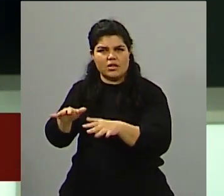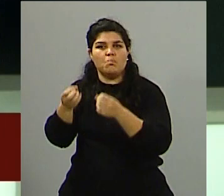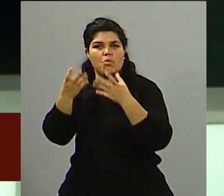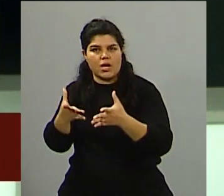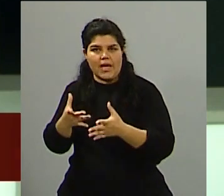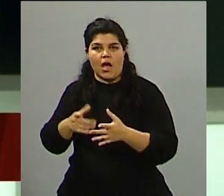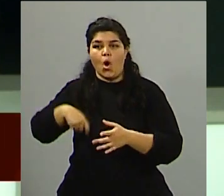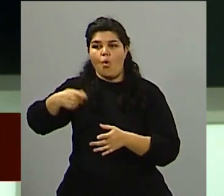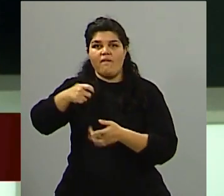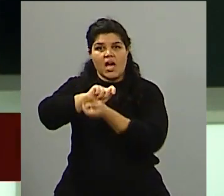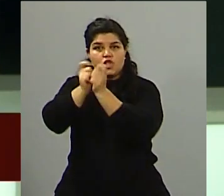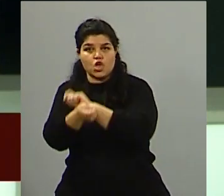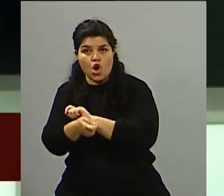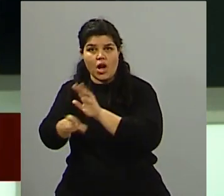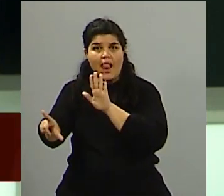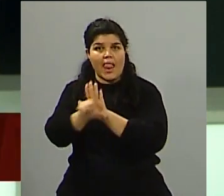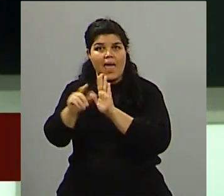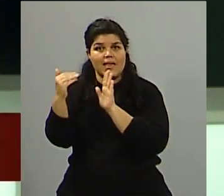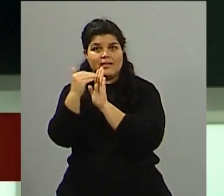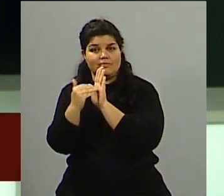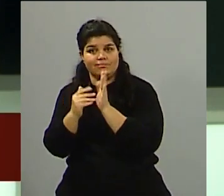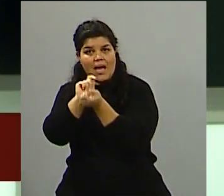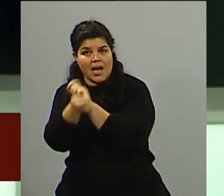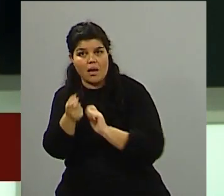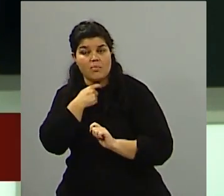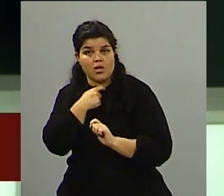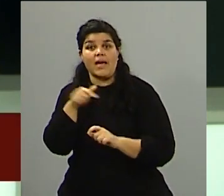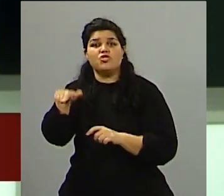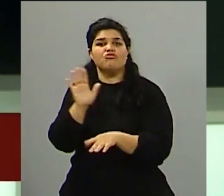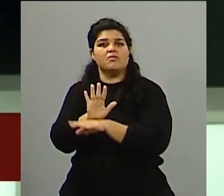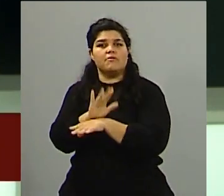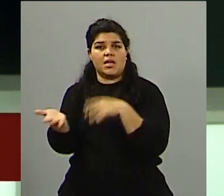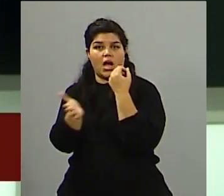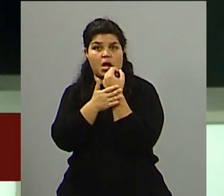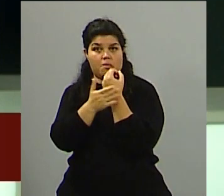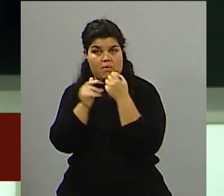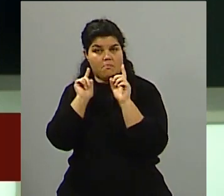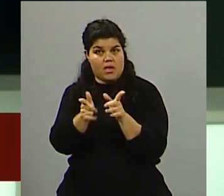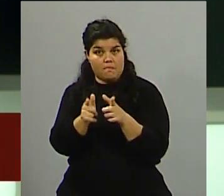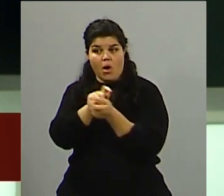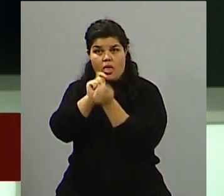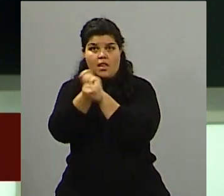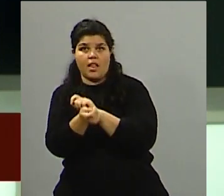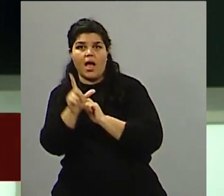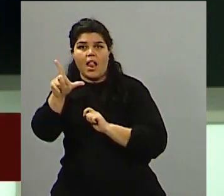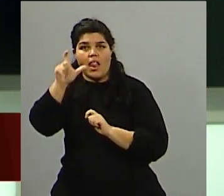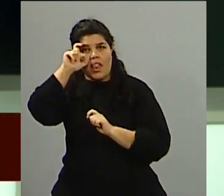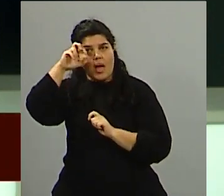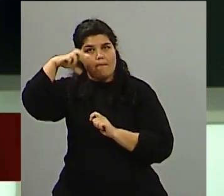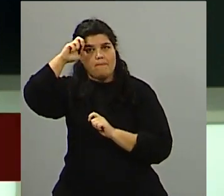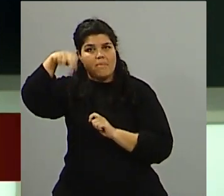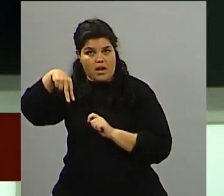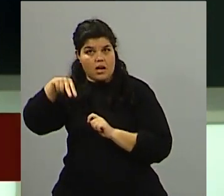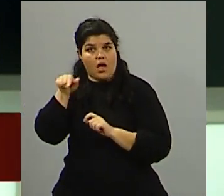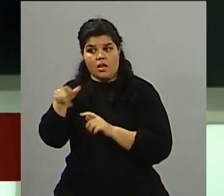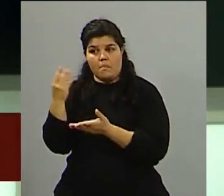jubilatoria. Bien, eso está reubicando a la izquierda extrema y está reubicando al Partido Nacionalista de Marine Le Pen. Sí. Hay que ver cómo se va a dar en